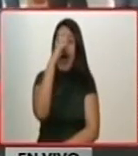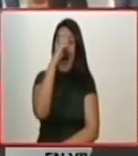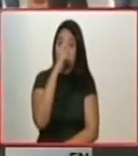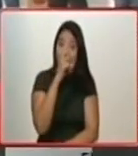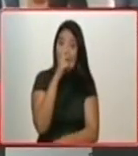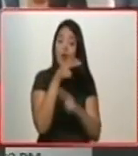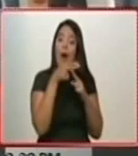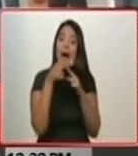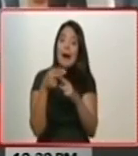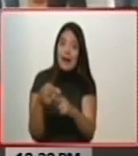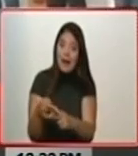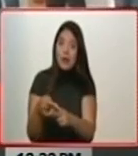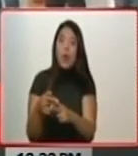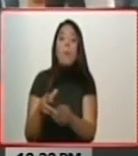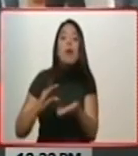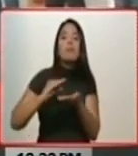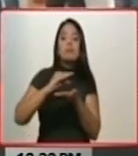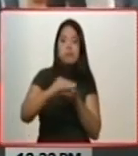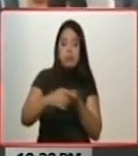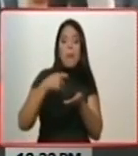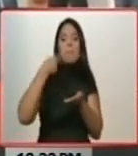acrédito, 3 años para pagarlo,